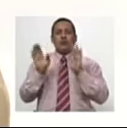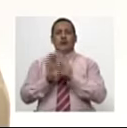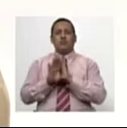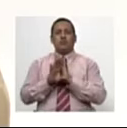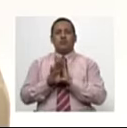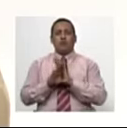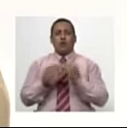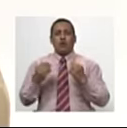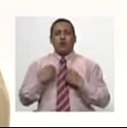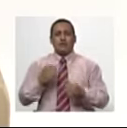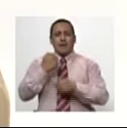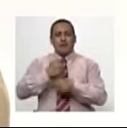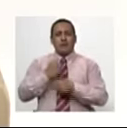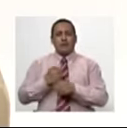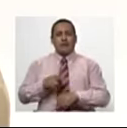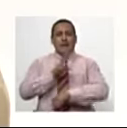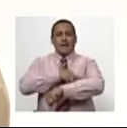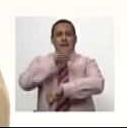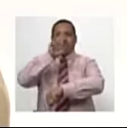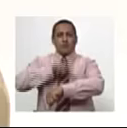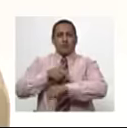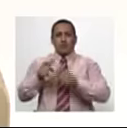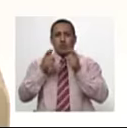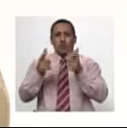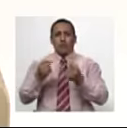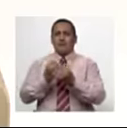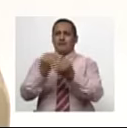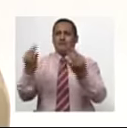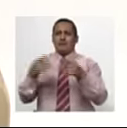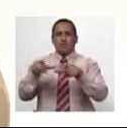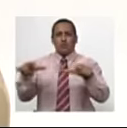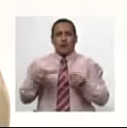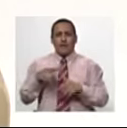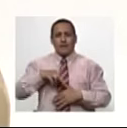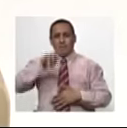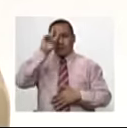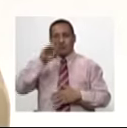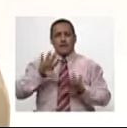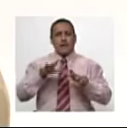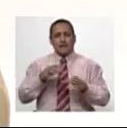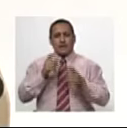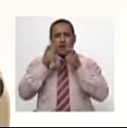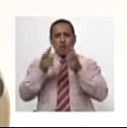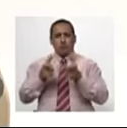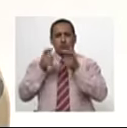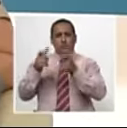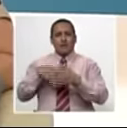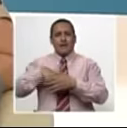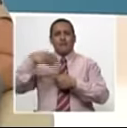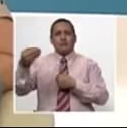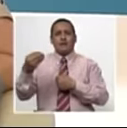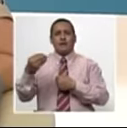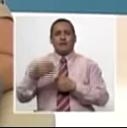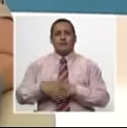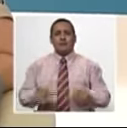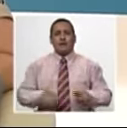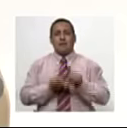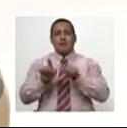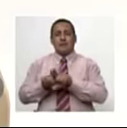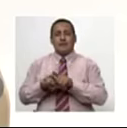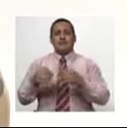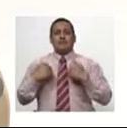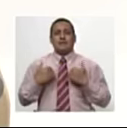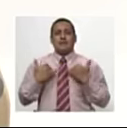ejemplo, oficinas regionales de control en los departamentos del país que hacen el control externo.